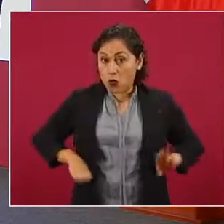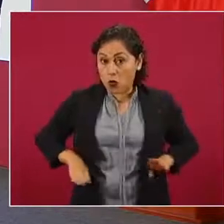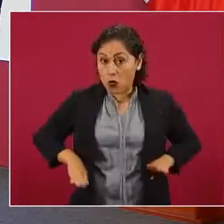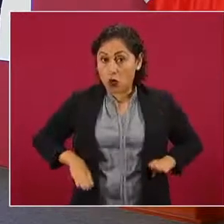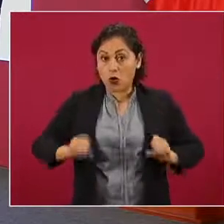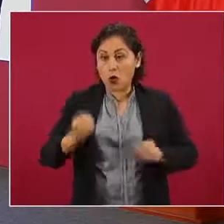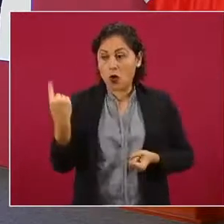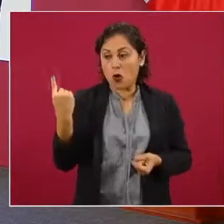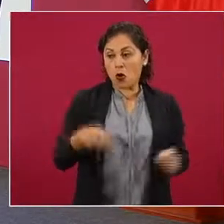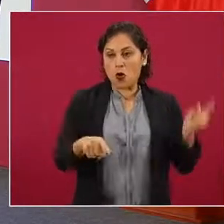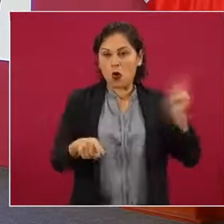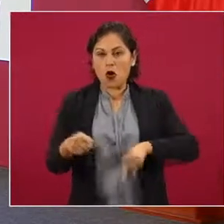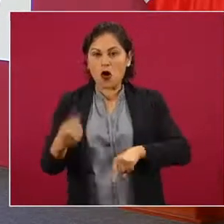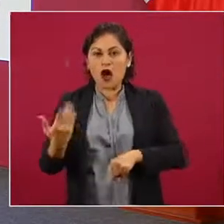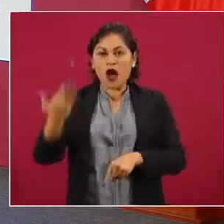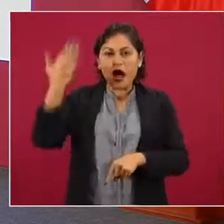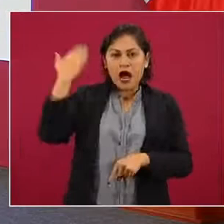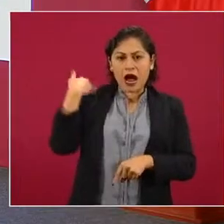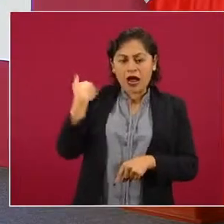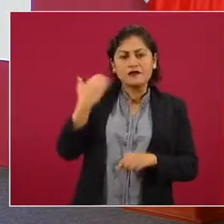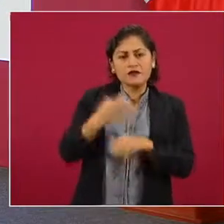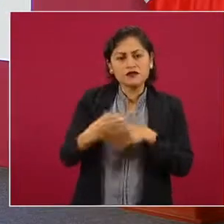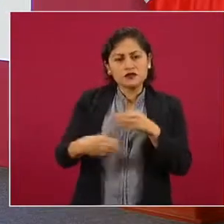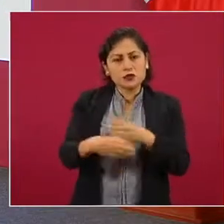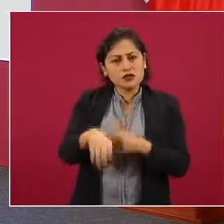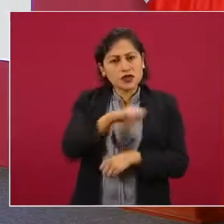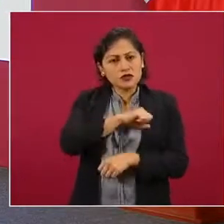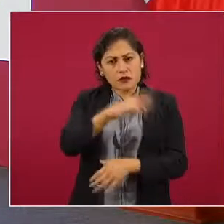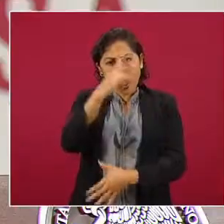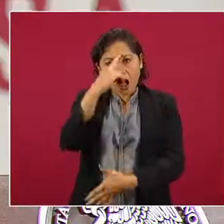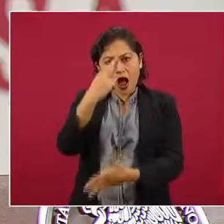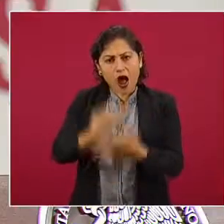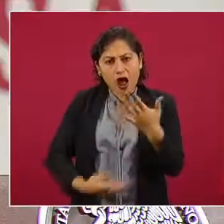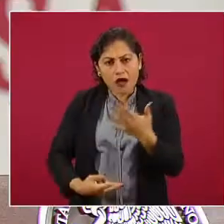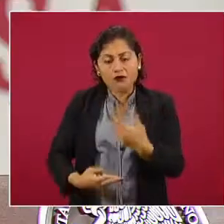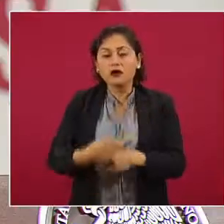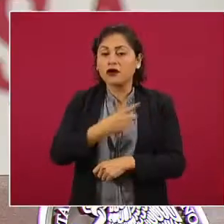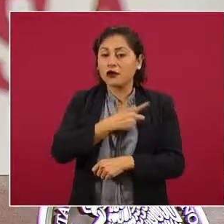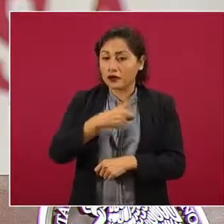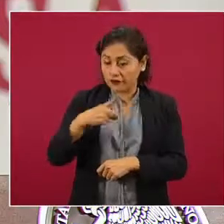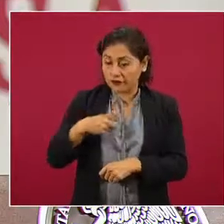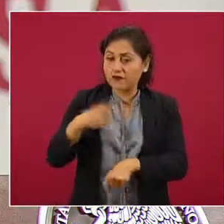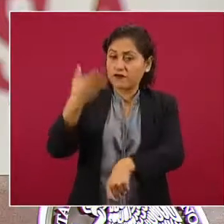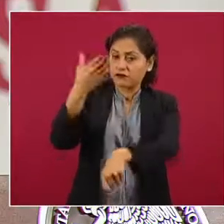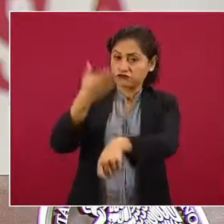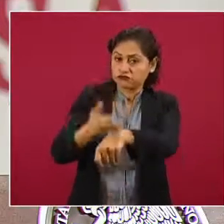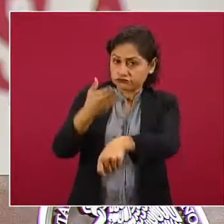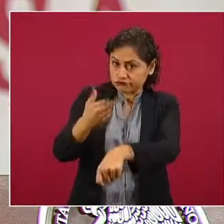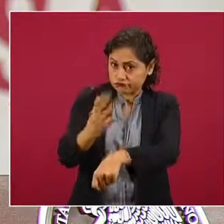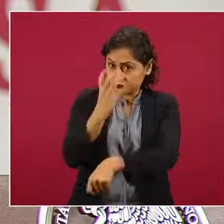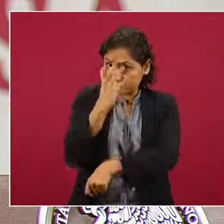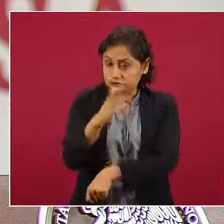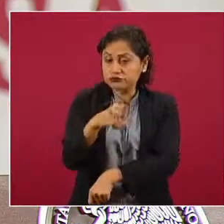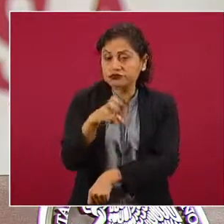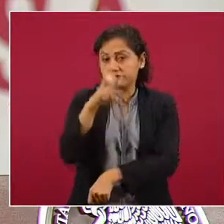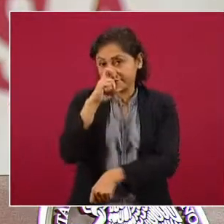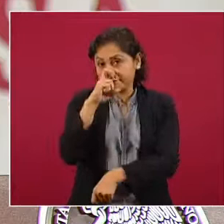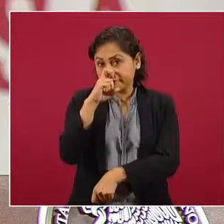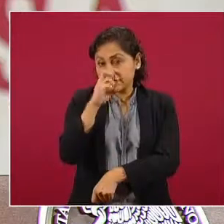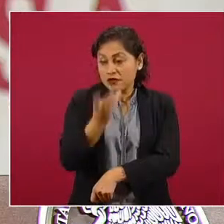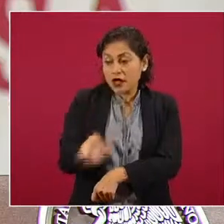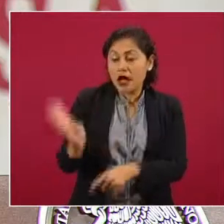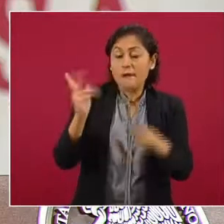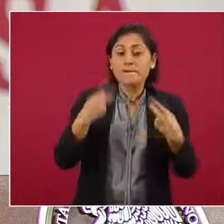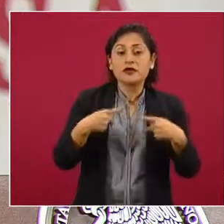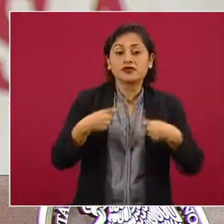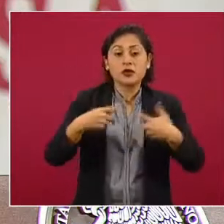actitudes incorrectas o delictivas deben ser objeto de un castigo severo y las personas que las